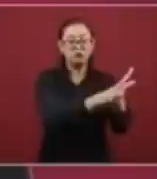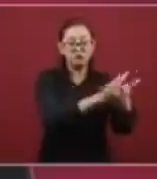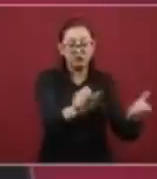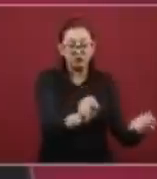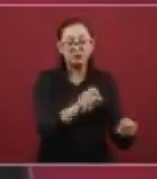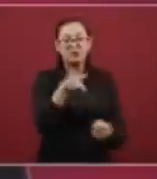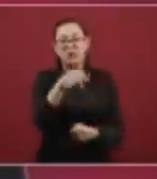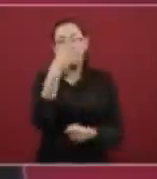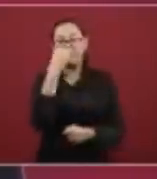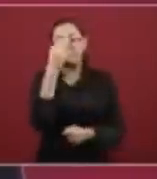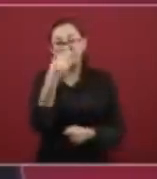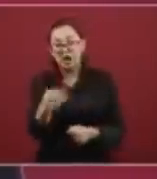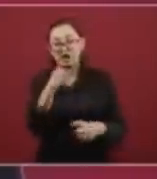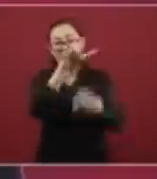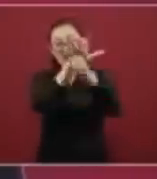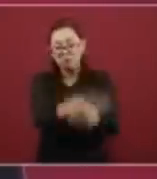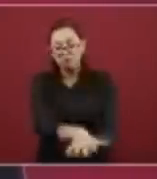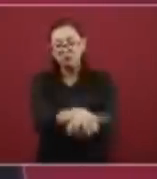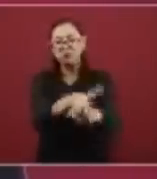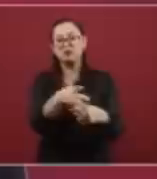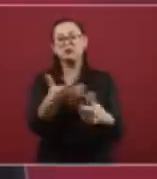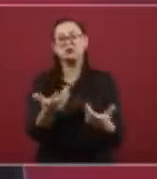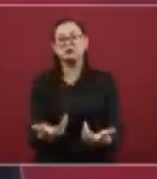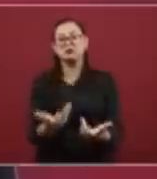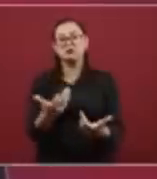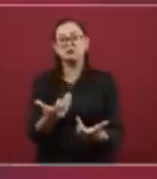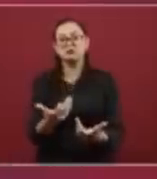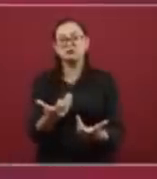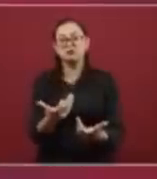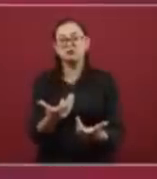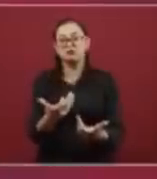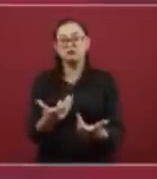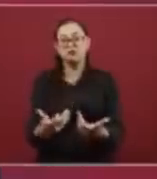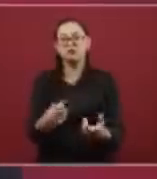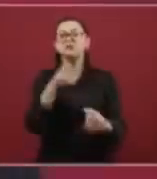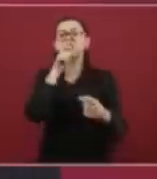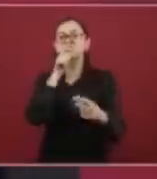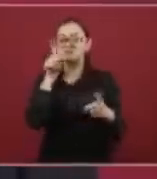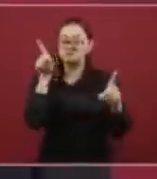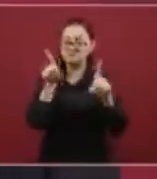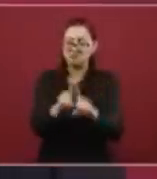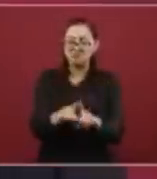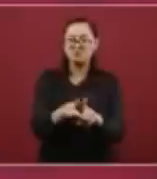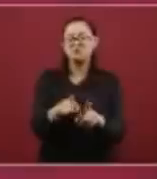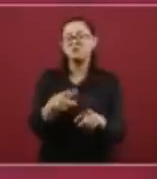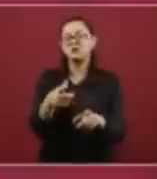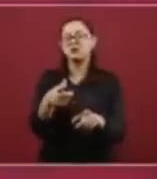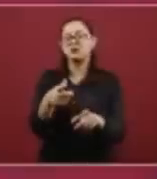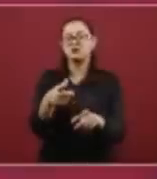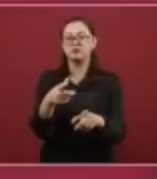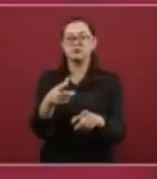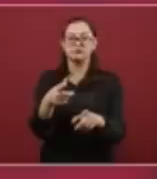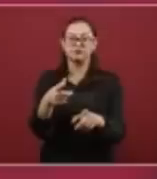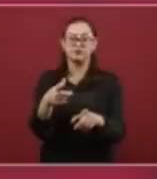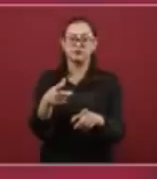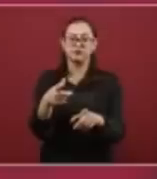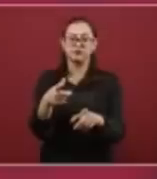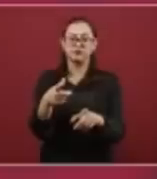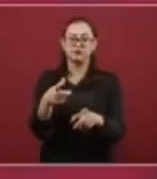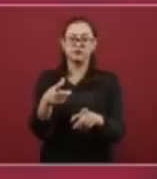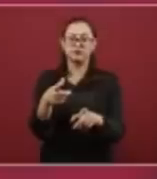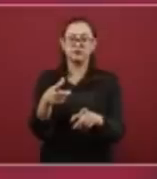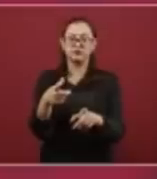comunidades mayas, voy a pedir perdón también por la persecución